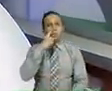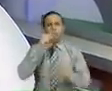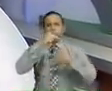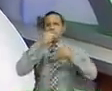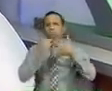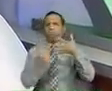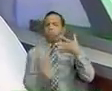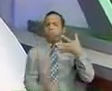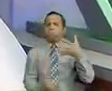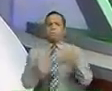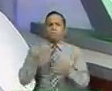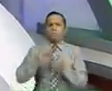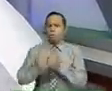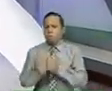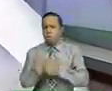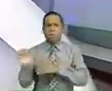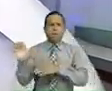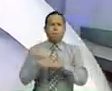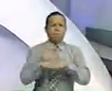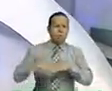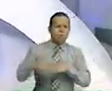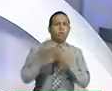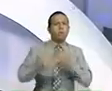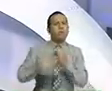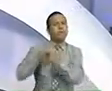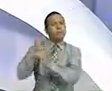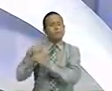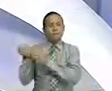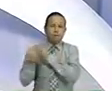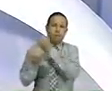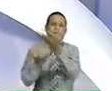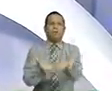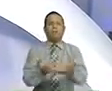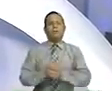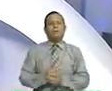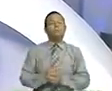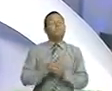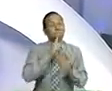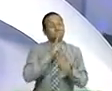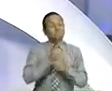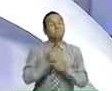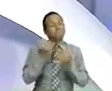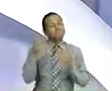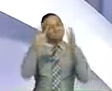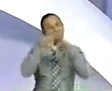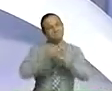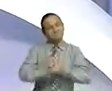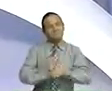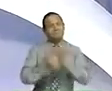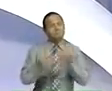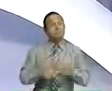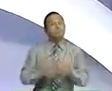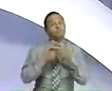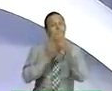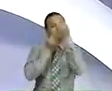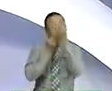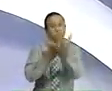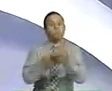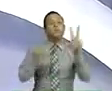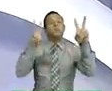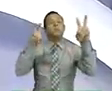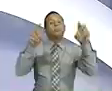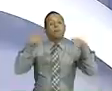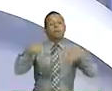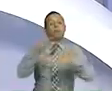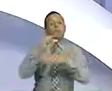del acontecer nacional e internacional. Adriana. Charlie, queridos televidentes, muy buenas noches. Así es, iniciamos informando que el prefecto del